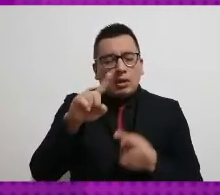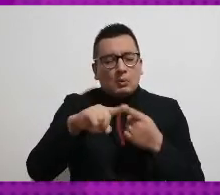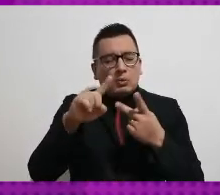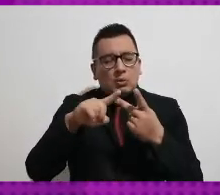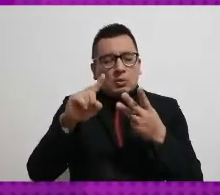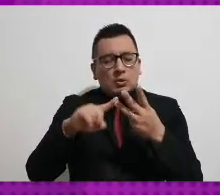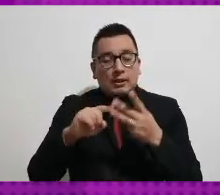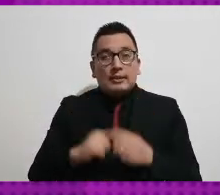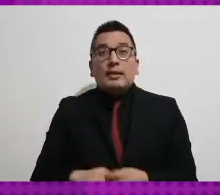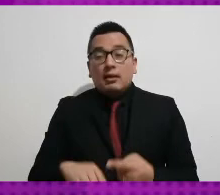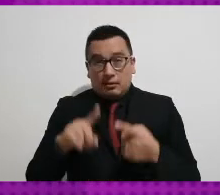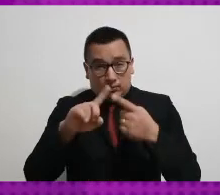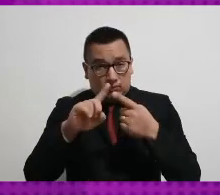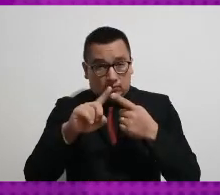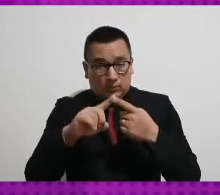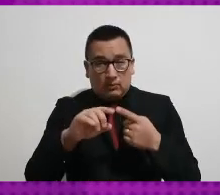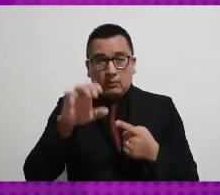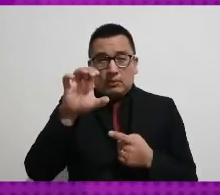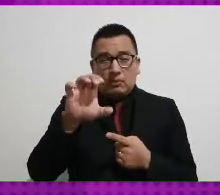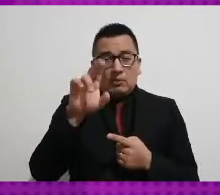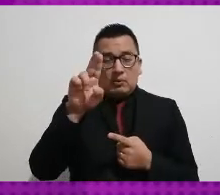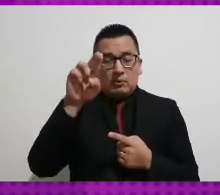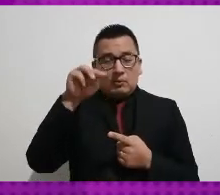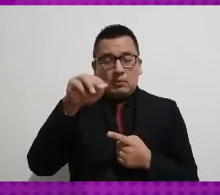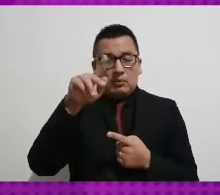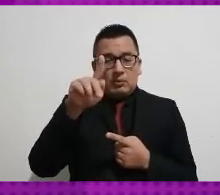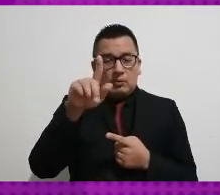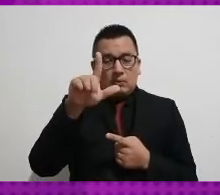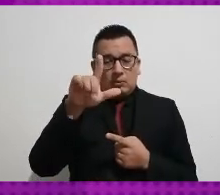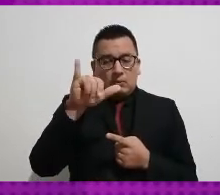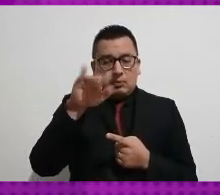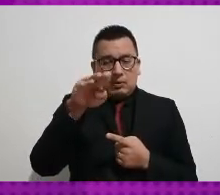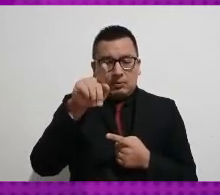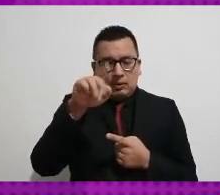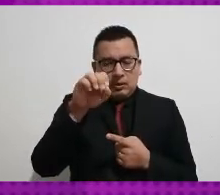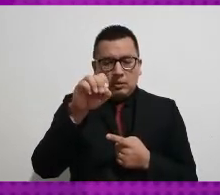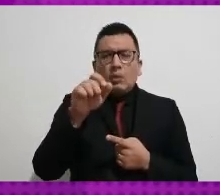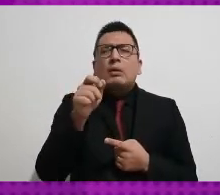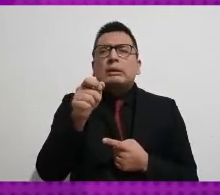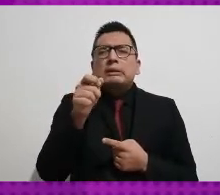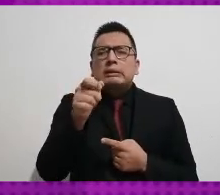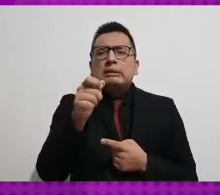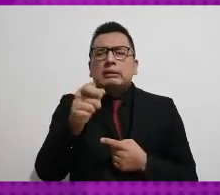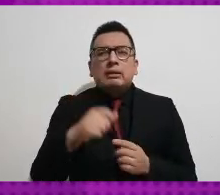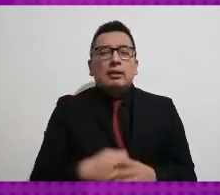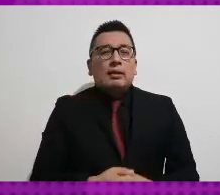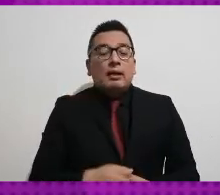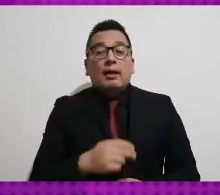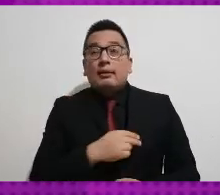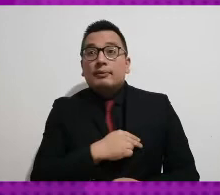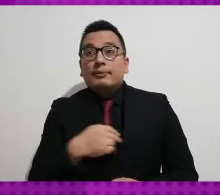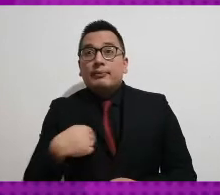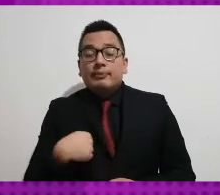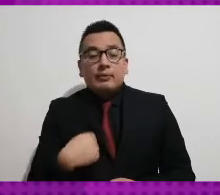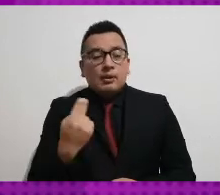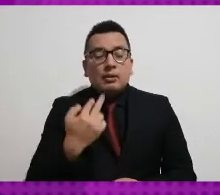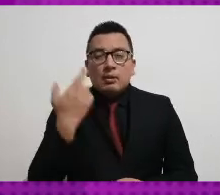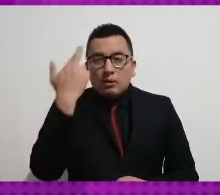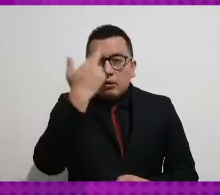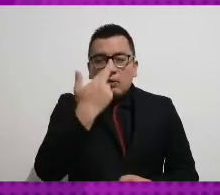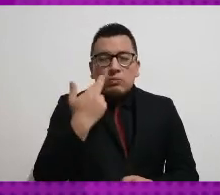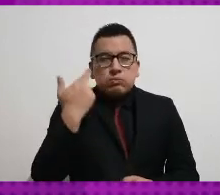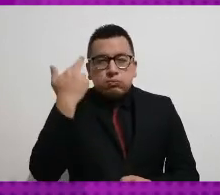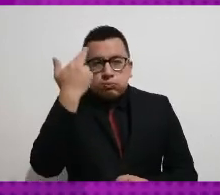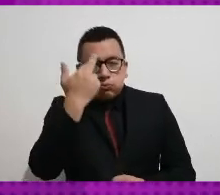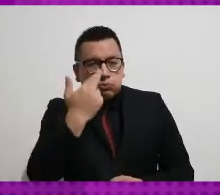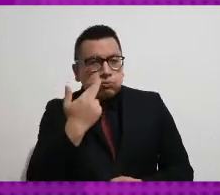de cumplimiento, por su misma esencia, es una evaluación que se lleva